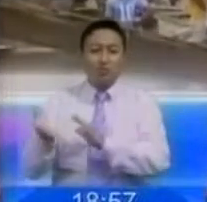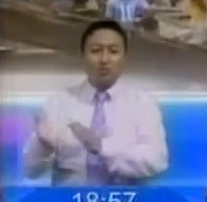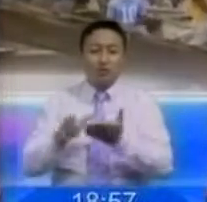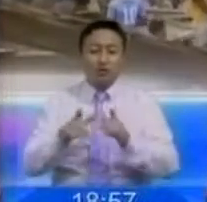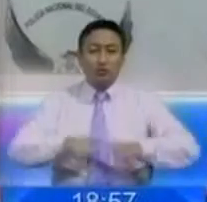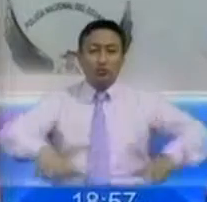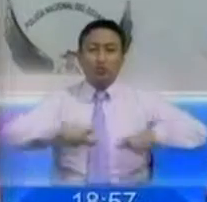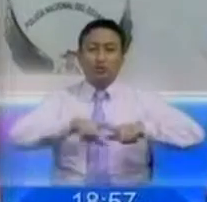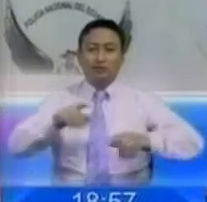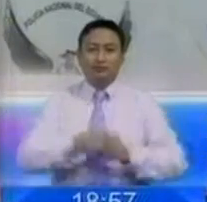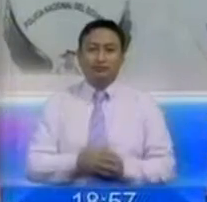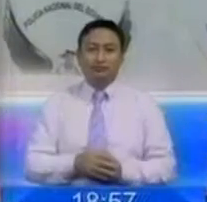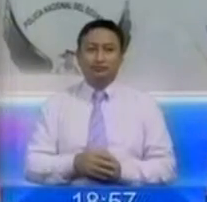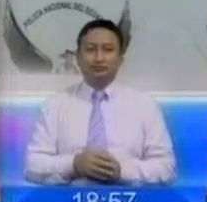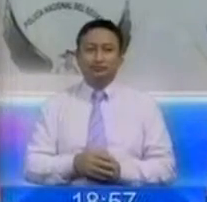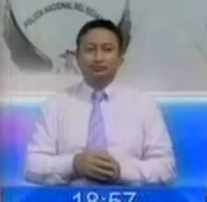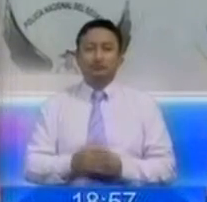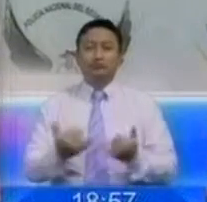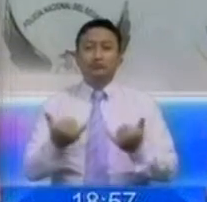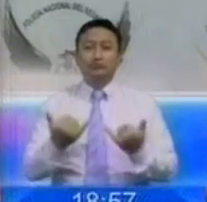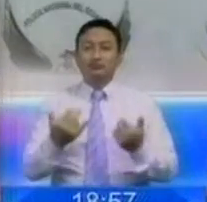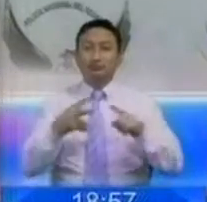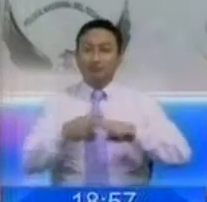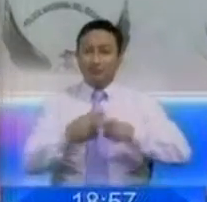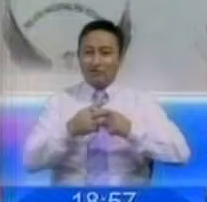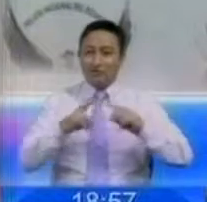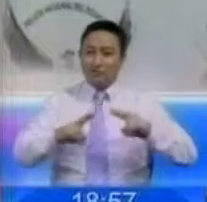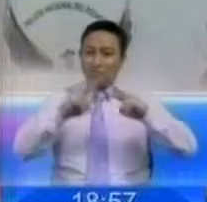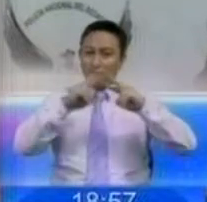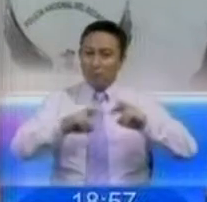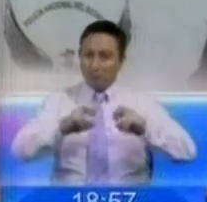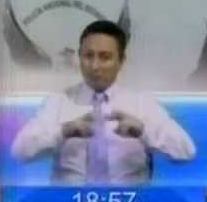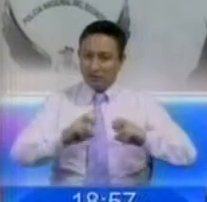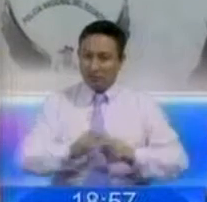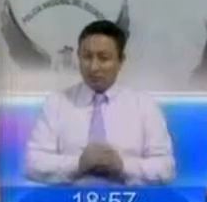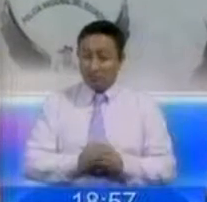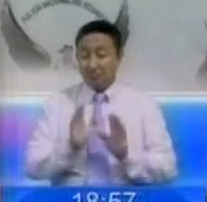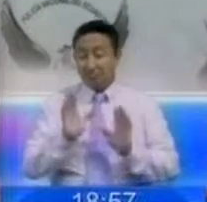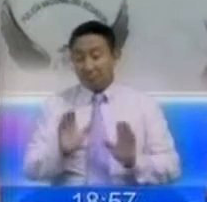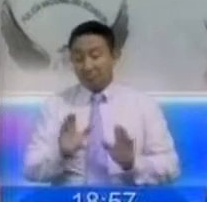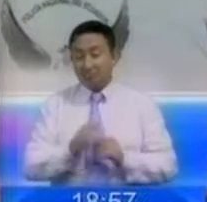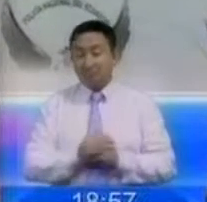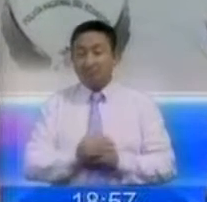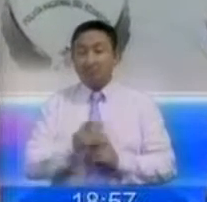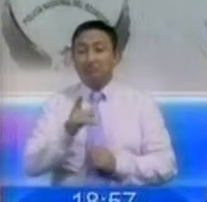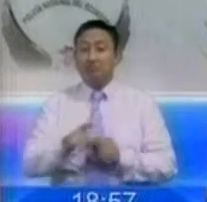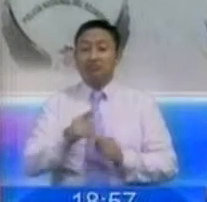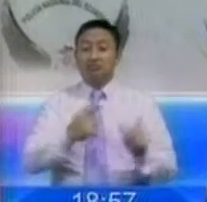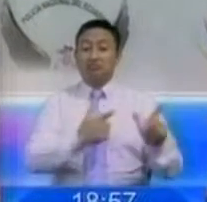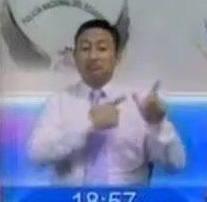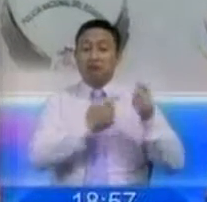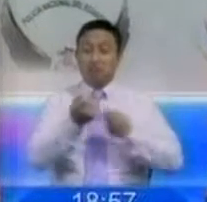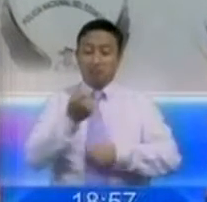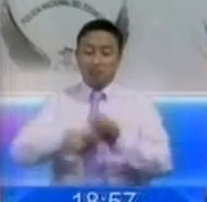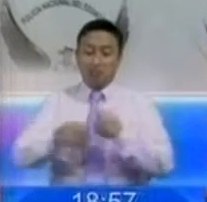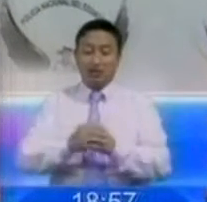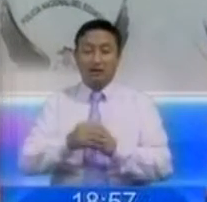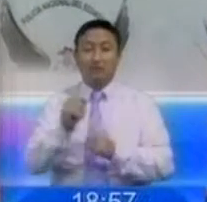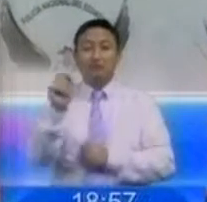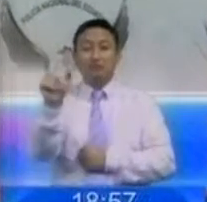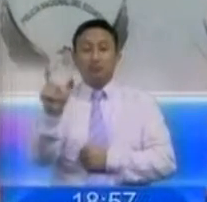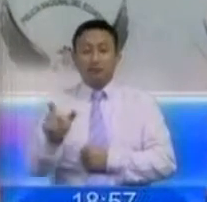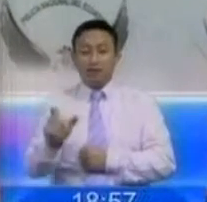de frontera. En el marco de una investigación sobre presunto tráfico de armas, municiones